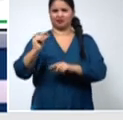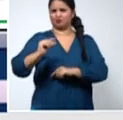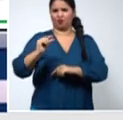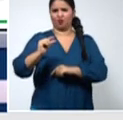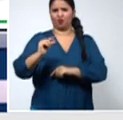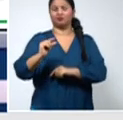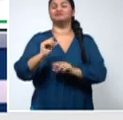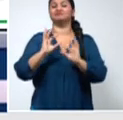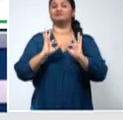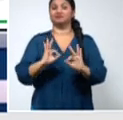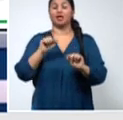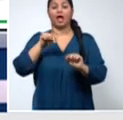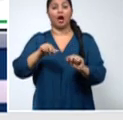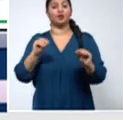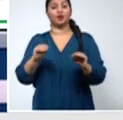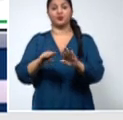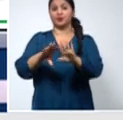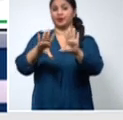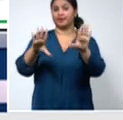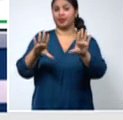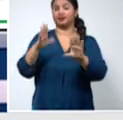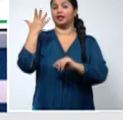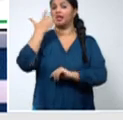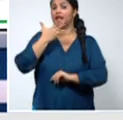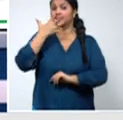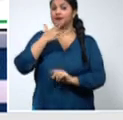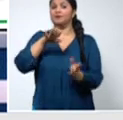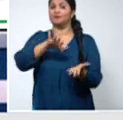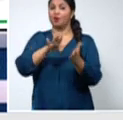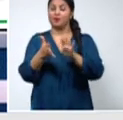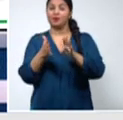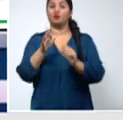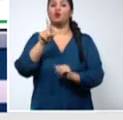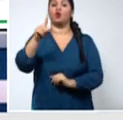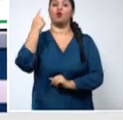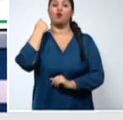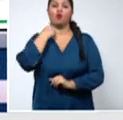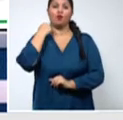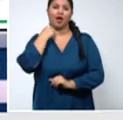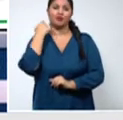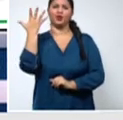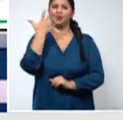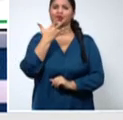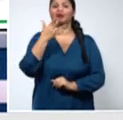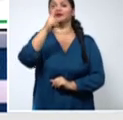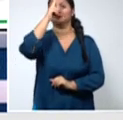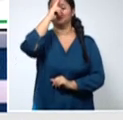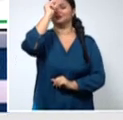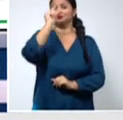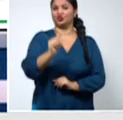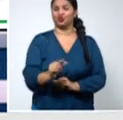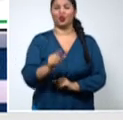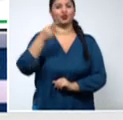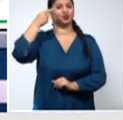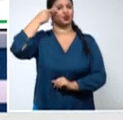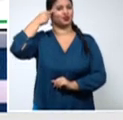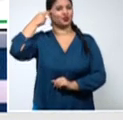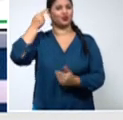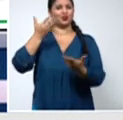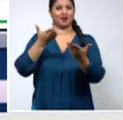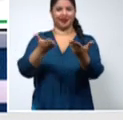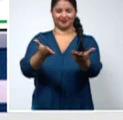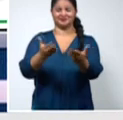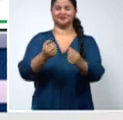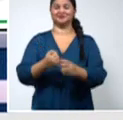en esta conferencia de prensa desde hace casi un año el doctor Francisco Durán García, director nacional de epidemiología del Ministerio de